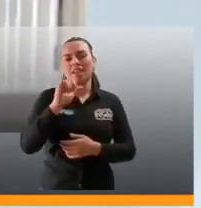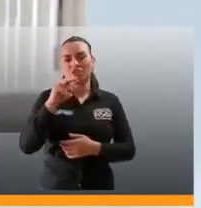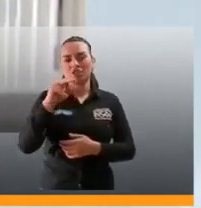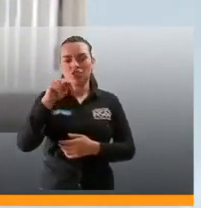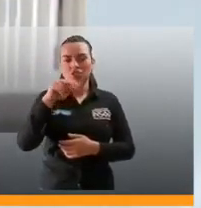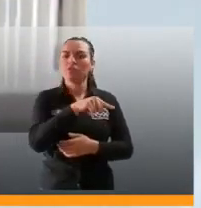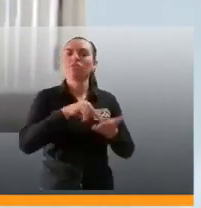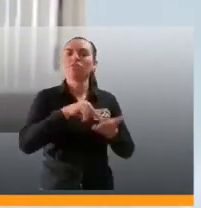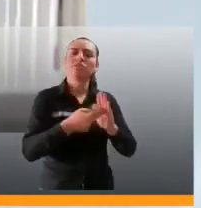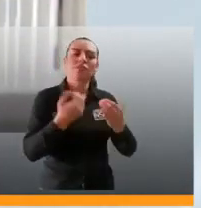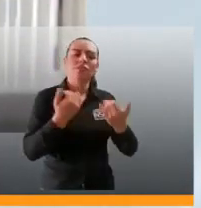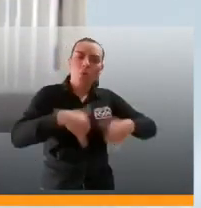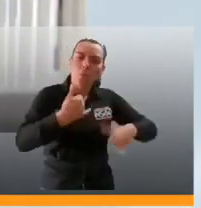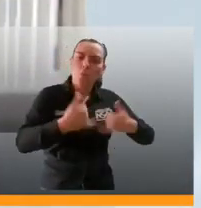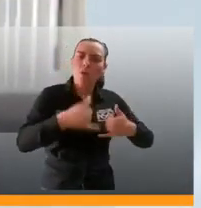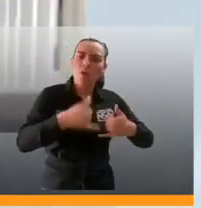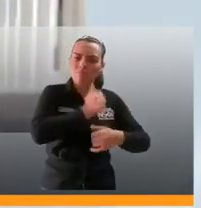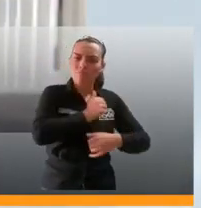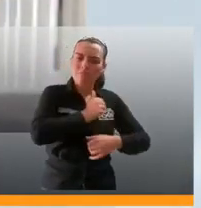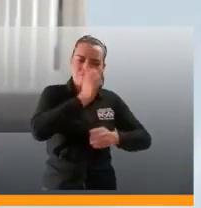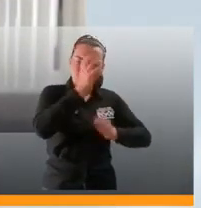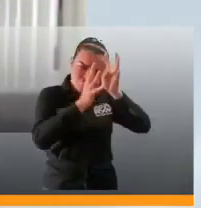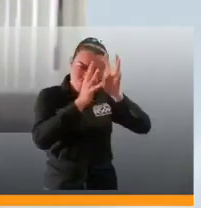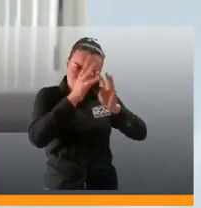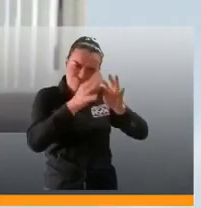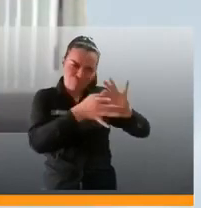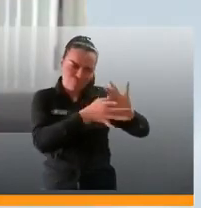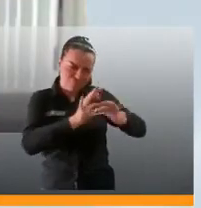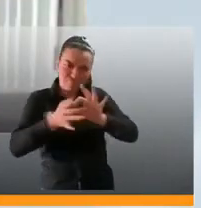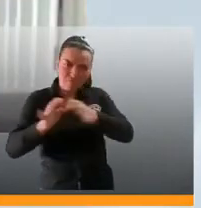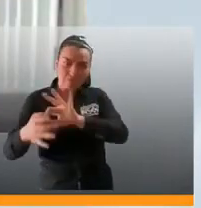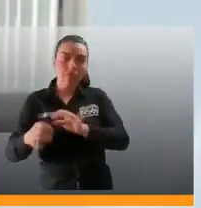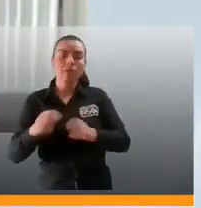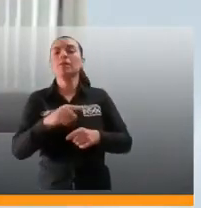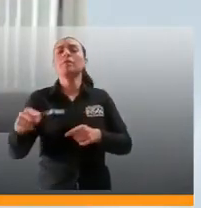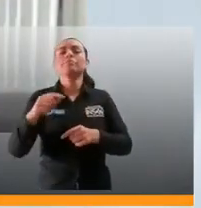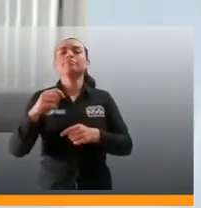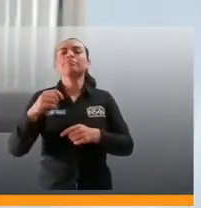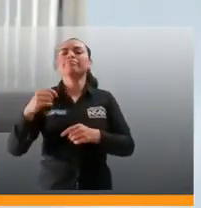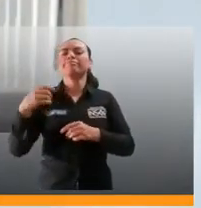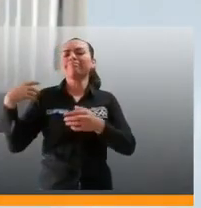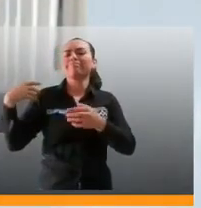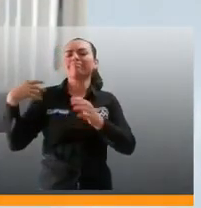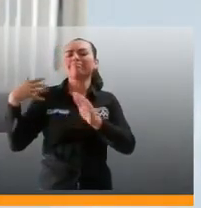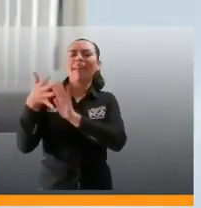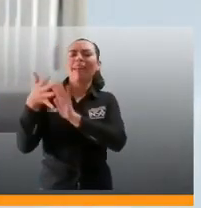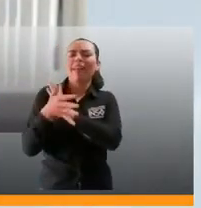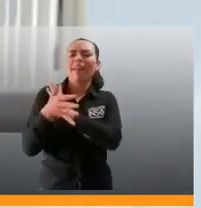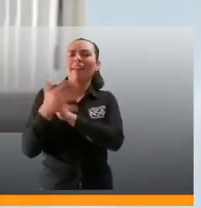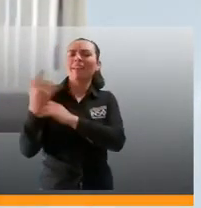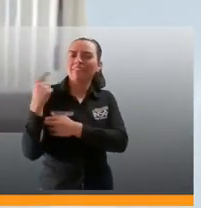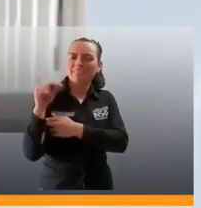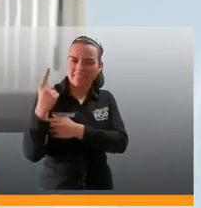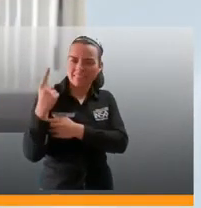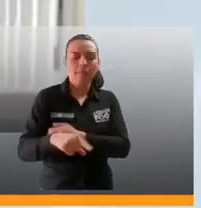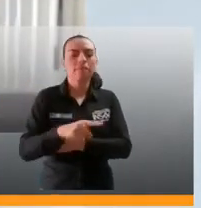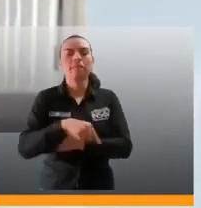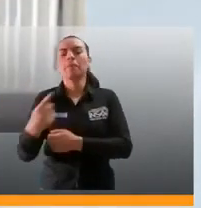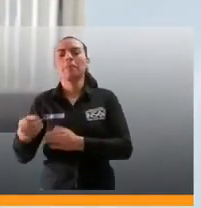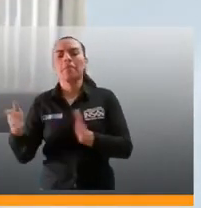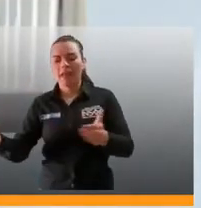juegos, también trabajamos narrativas digitales, trabajamos cajas de